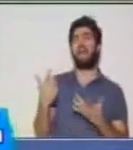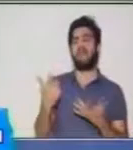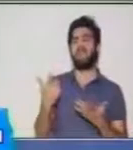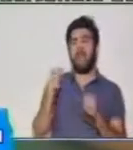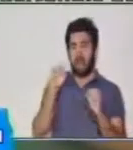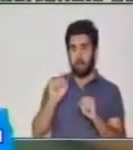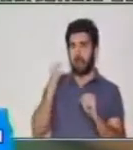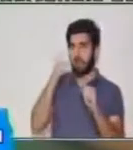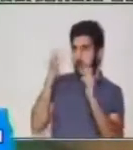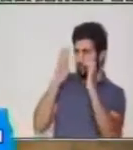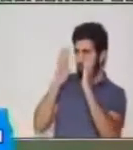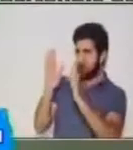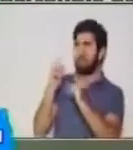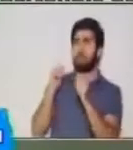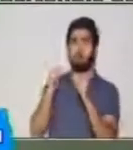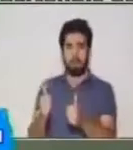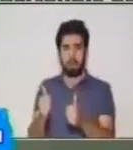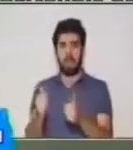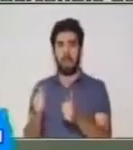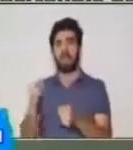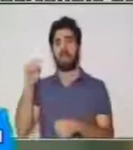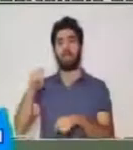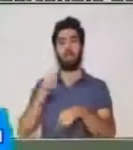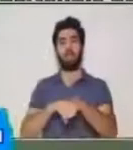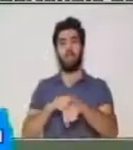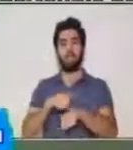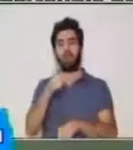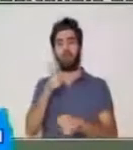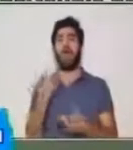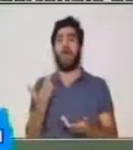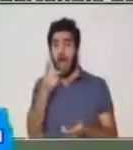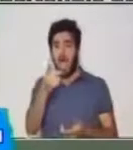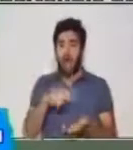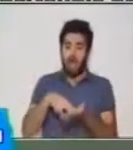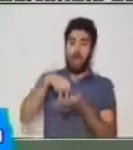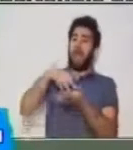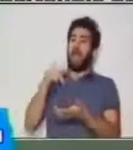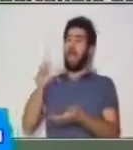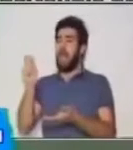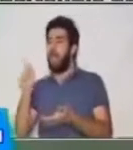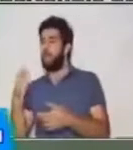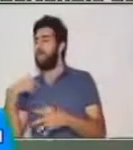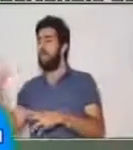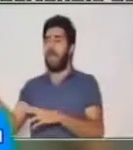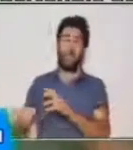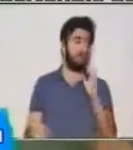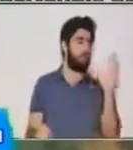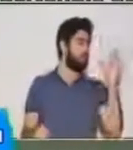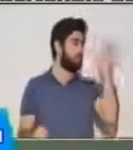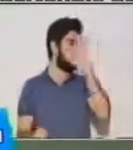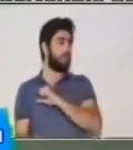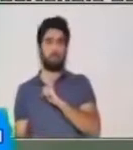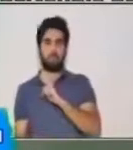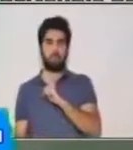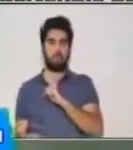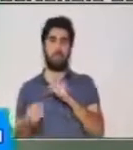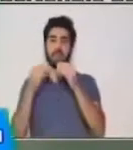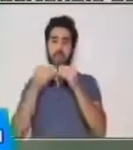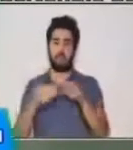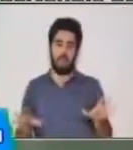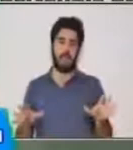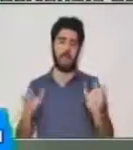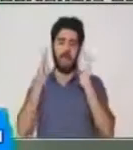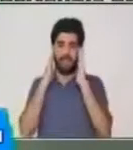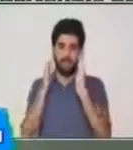estabas prestando atención, en ese momento te levantaste a buscar tu lápiz, tu cuaderno, tu portafolio, perdiste la atención